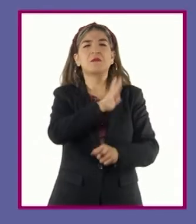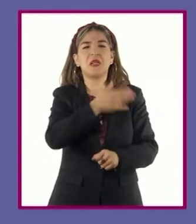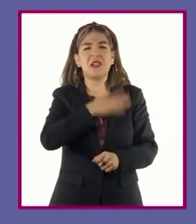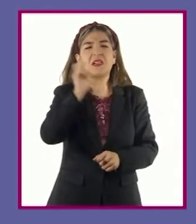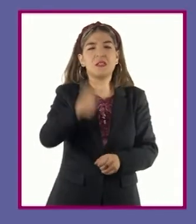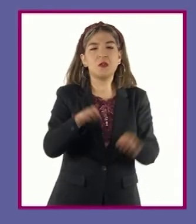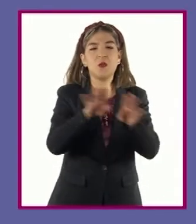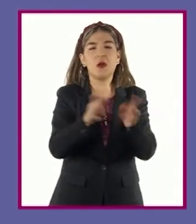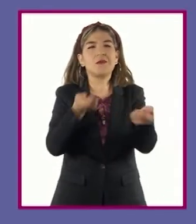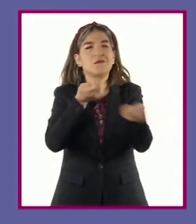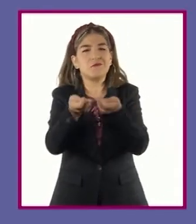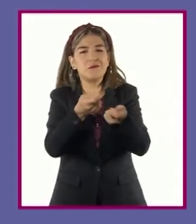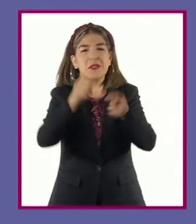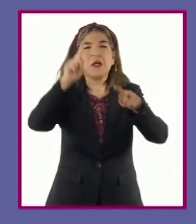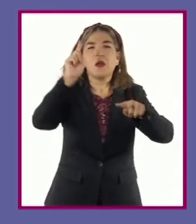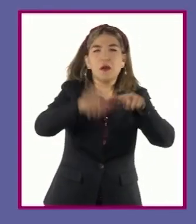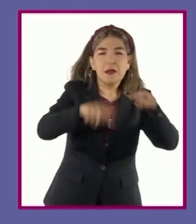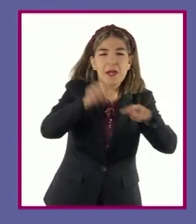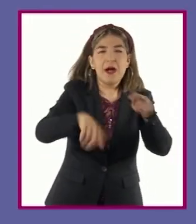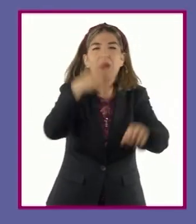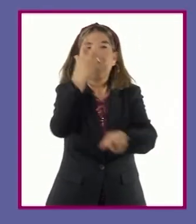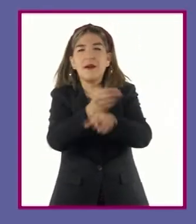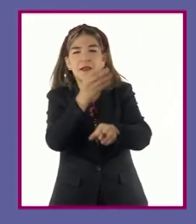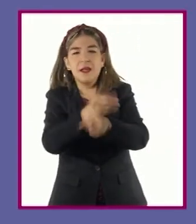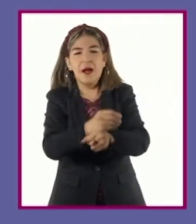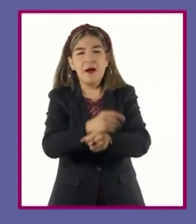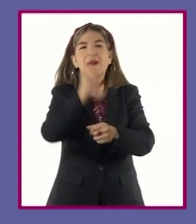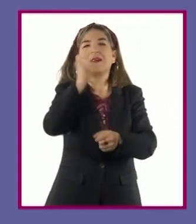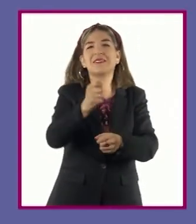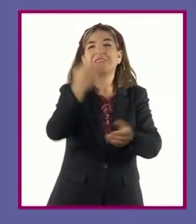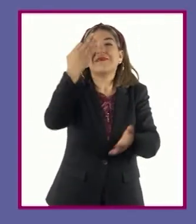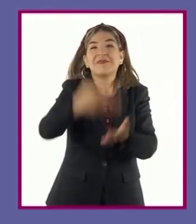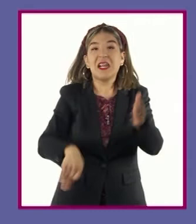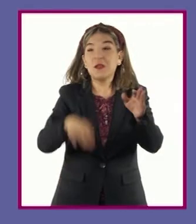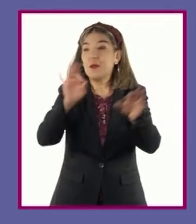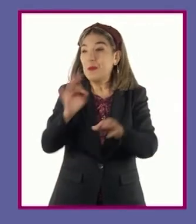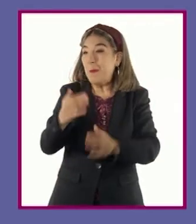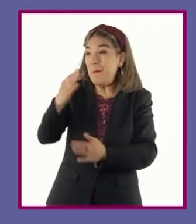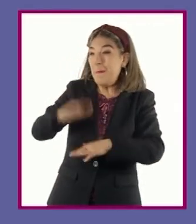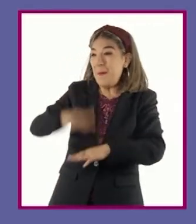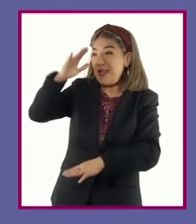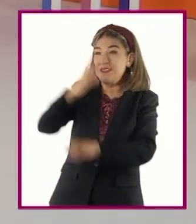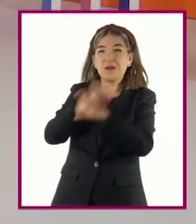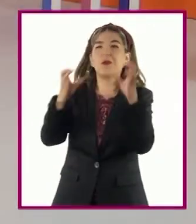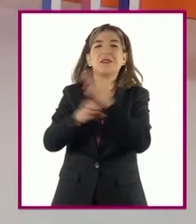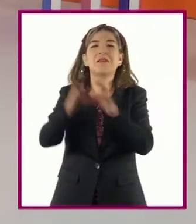templar, ajustar o arreglar algo evitando el exceso.